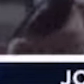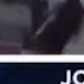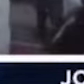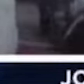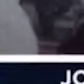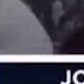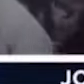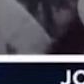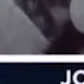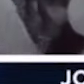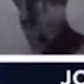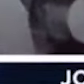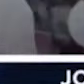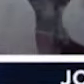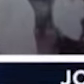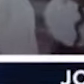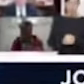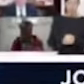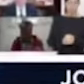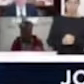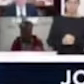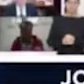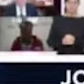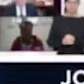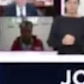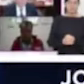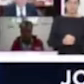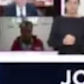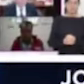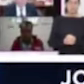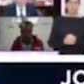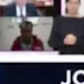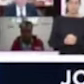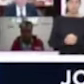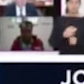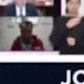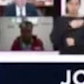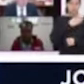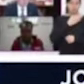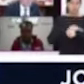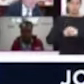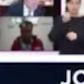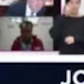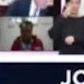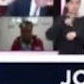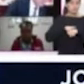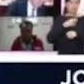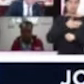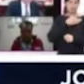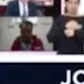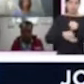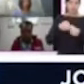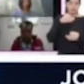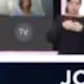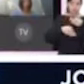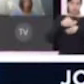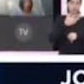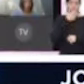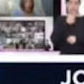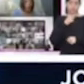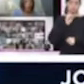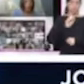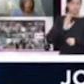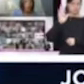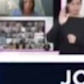la presidencia de la República. Entonces, pareciera que ya estando en el ejercicio del poder, este partido político lo que hace